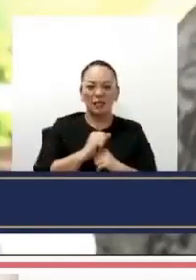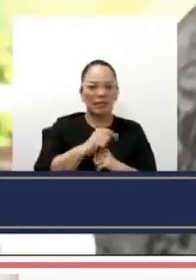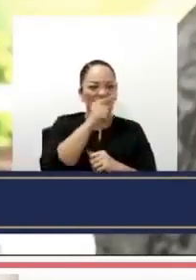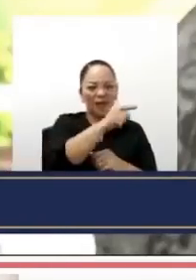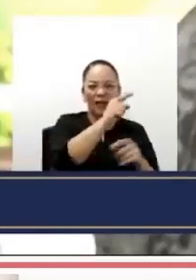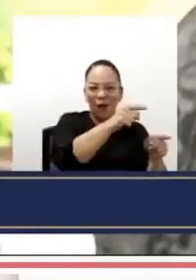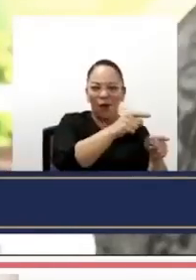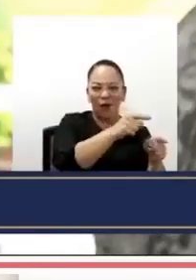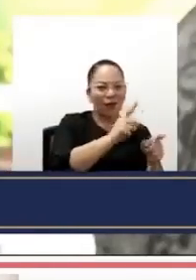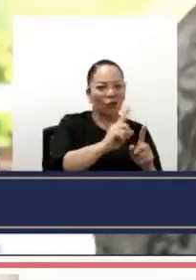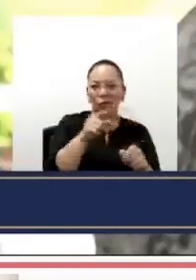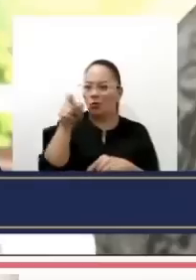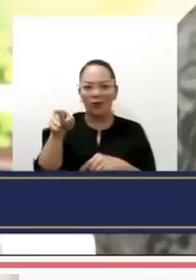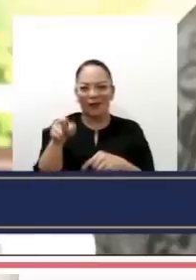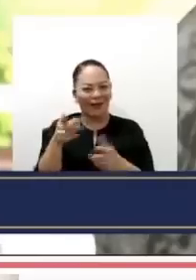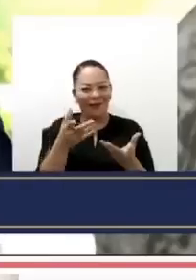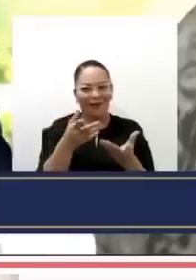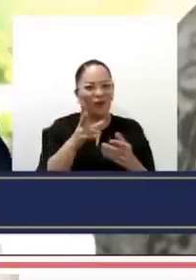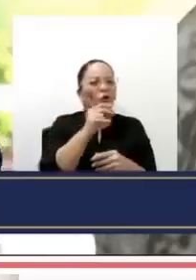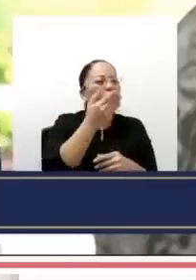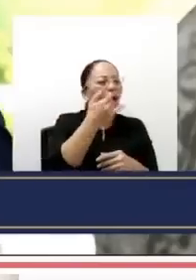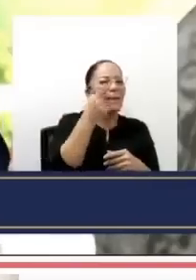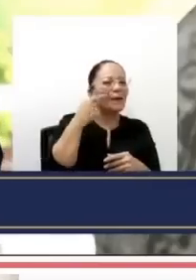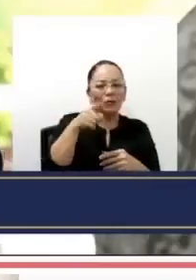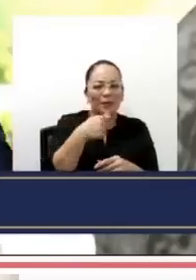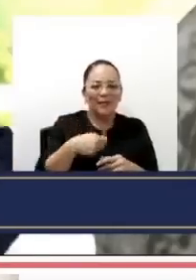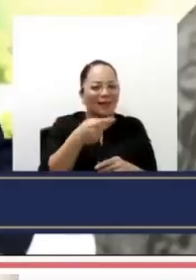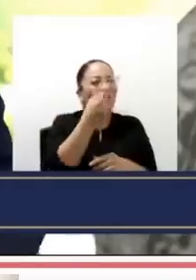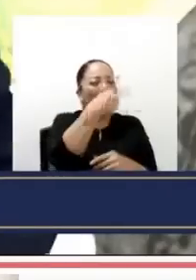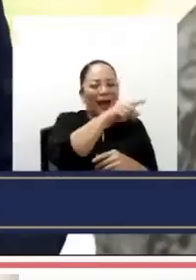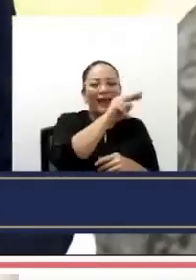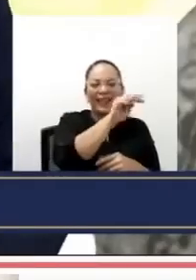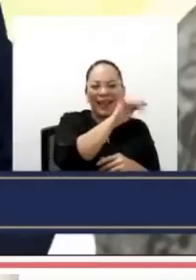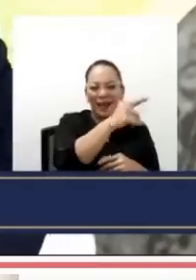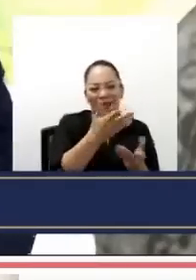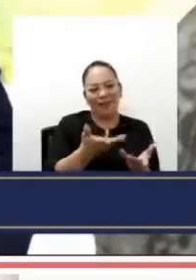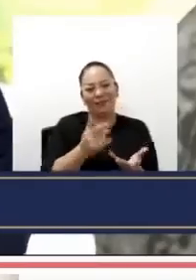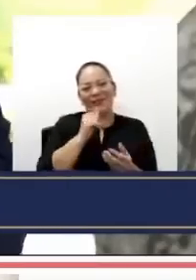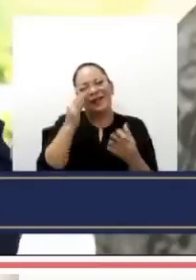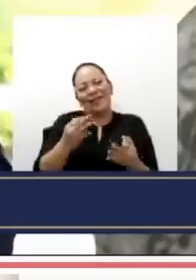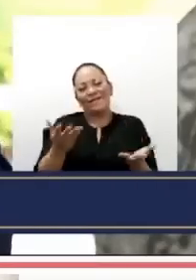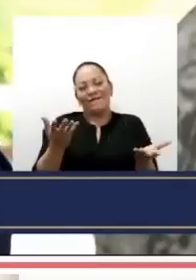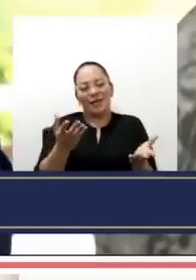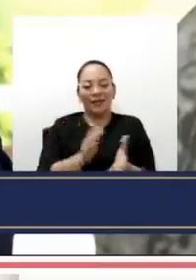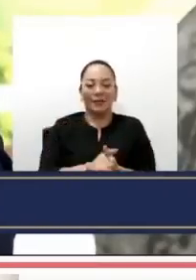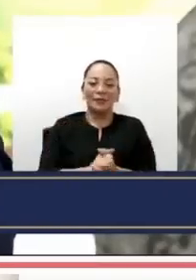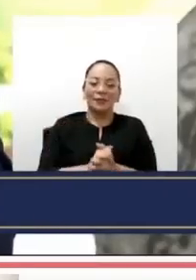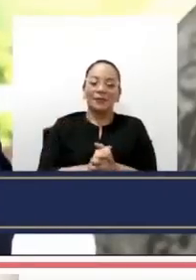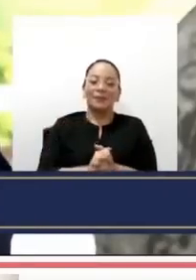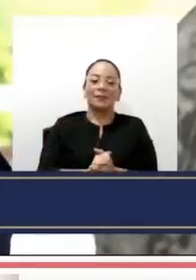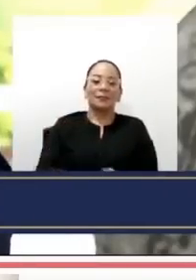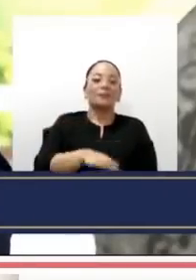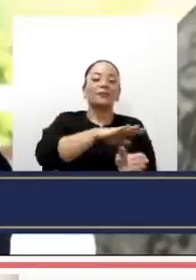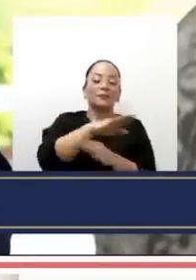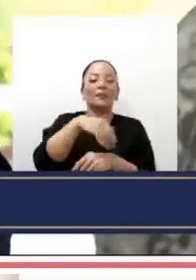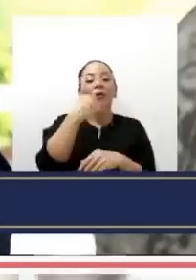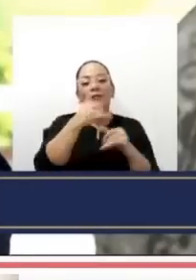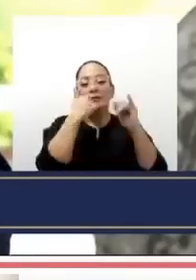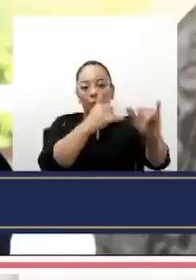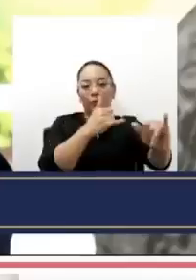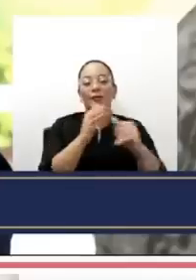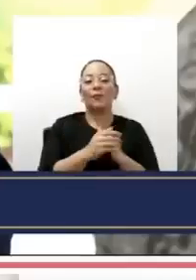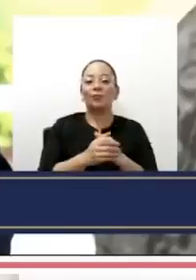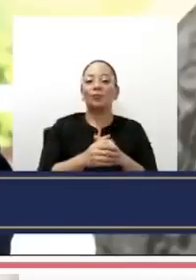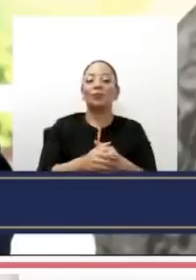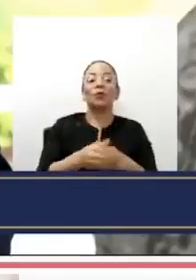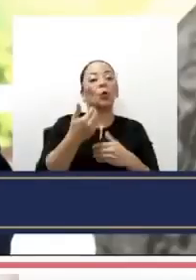denunciado. O sea, la orden no era ni a usted. Es increíble. La siguiente la hace un